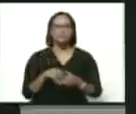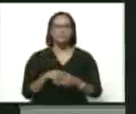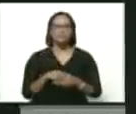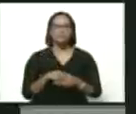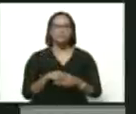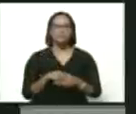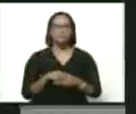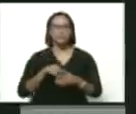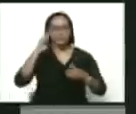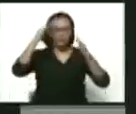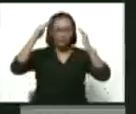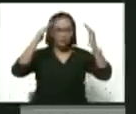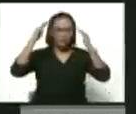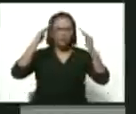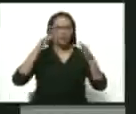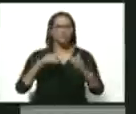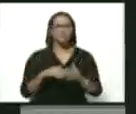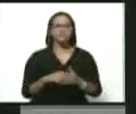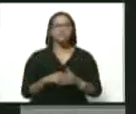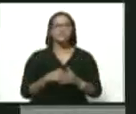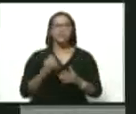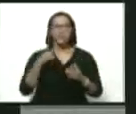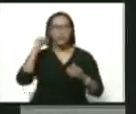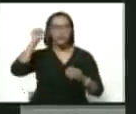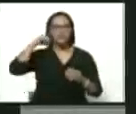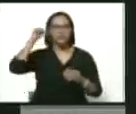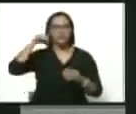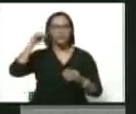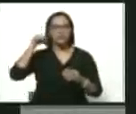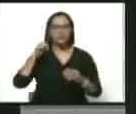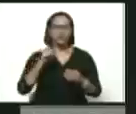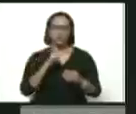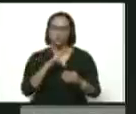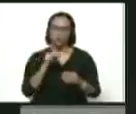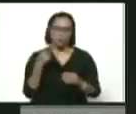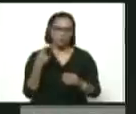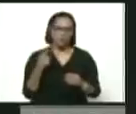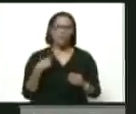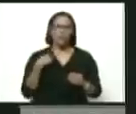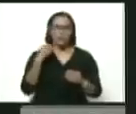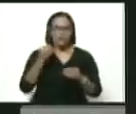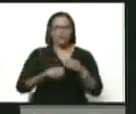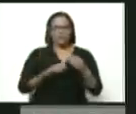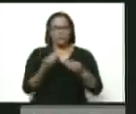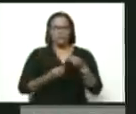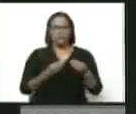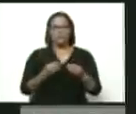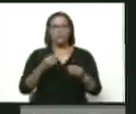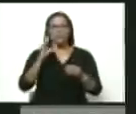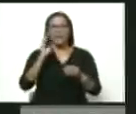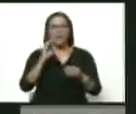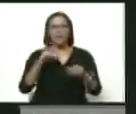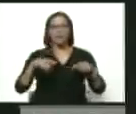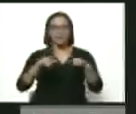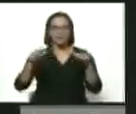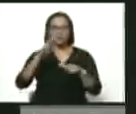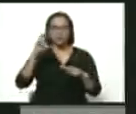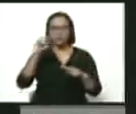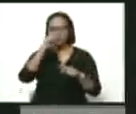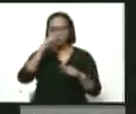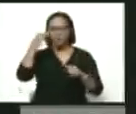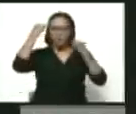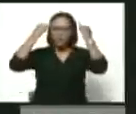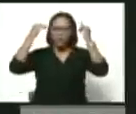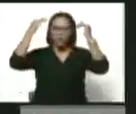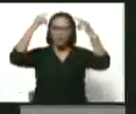despida ahí el pase, el saludo, voy a poner ese video que no corresponde todavía a la serie, pero lo voy a poner porque habla de ese ciclo bicentenario y hay ideas del